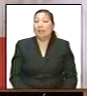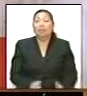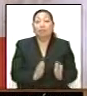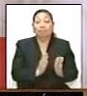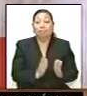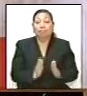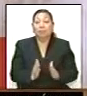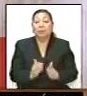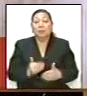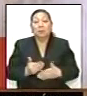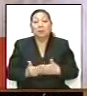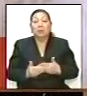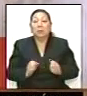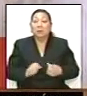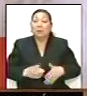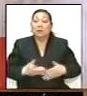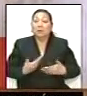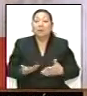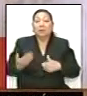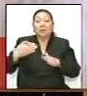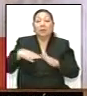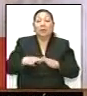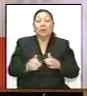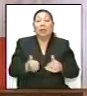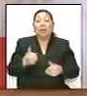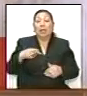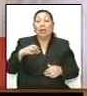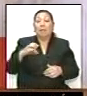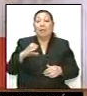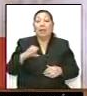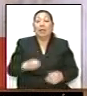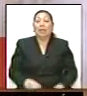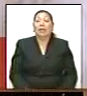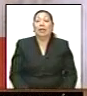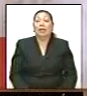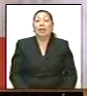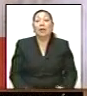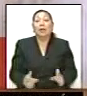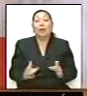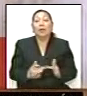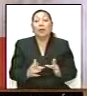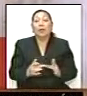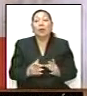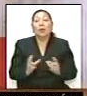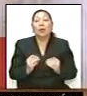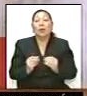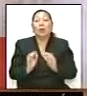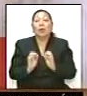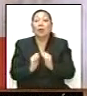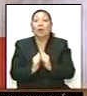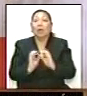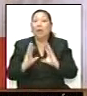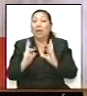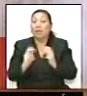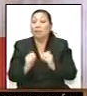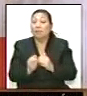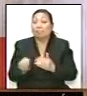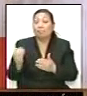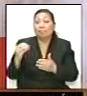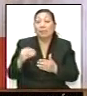un poco la posición al interior de la alianza para retomar el contacto con los asociados quienes han